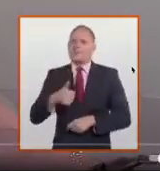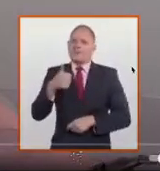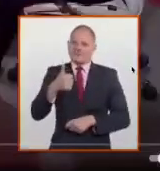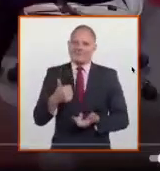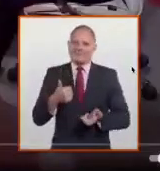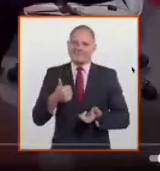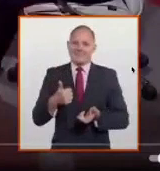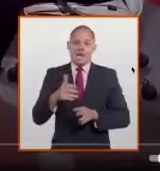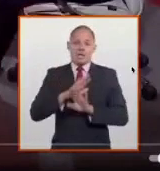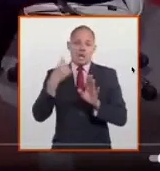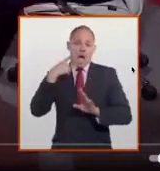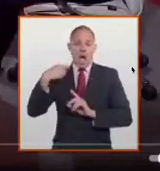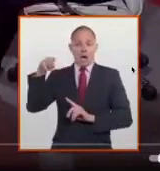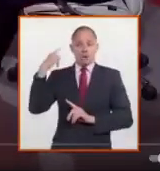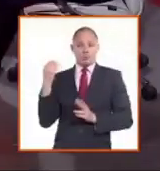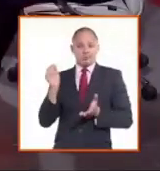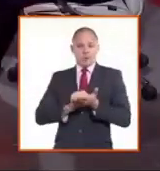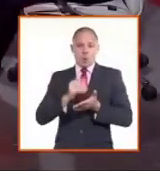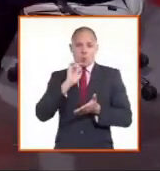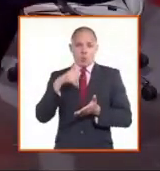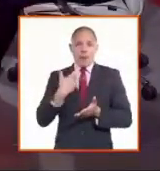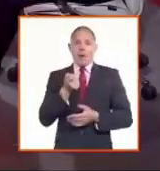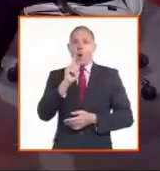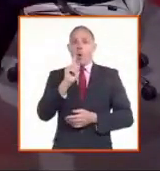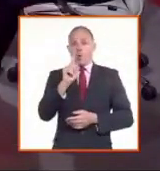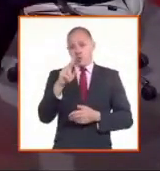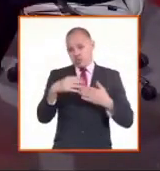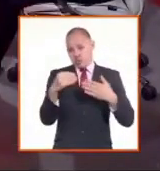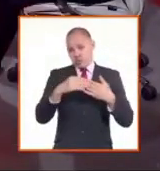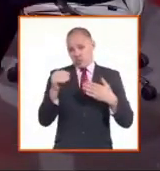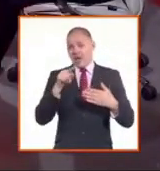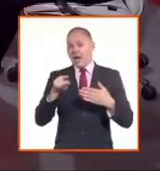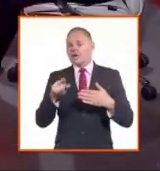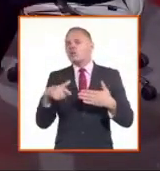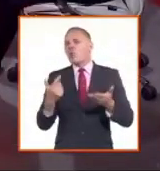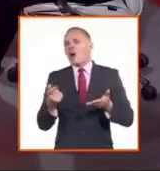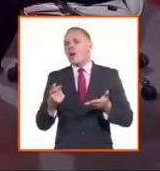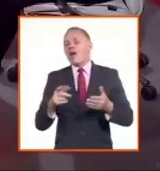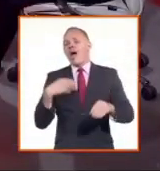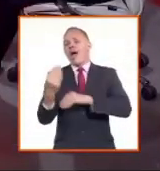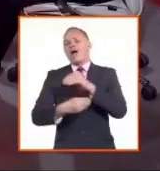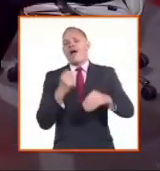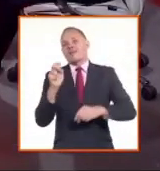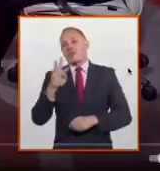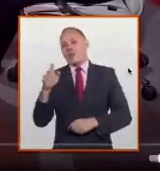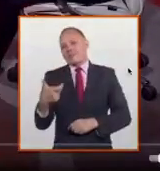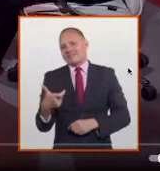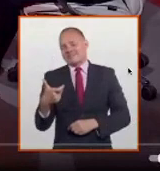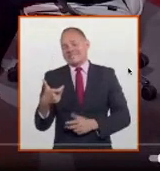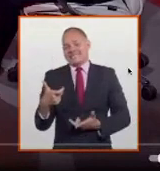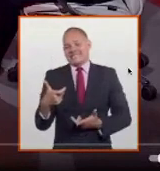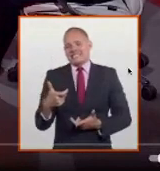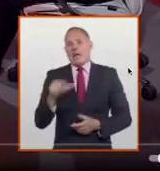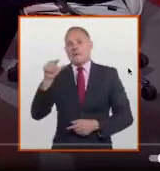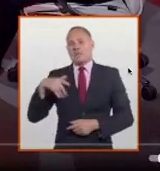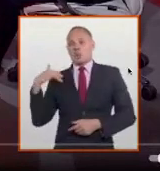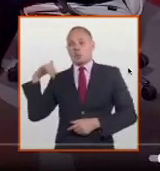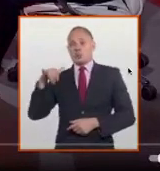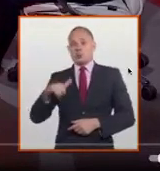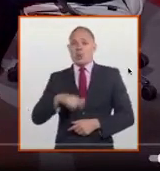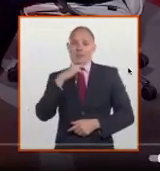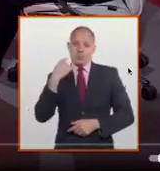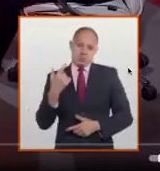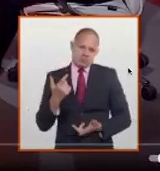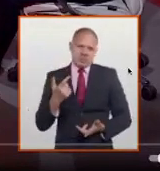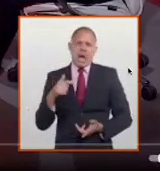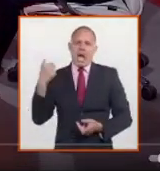márgenes bajan un poquito y favorecen mejor la posibilidad a la persona que va a